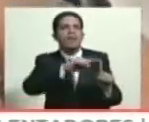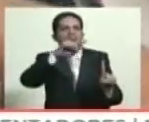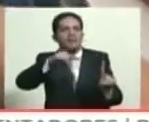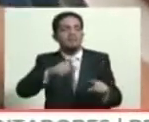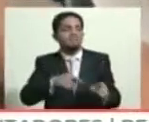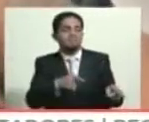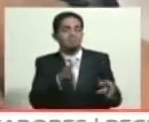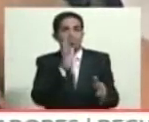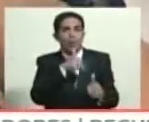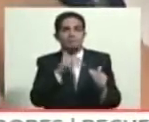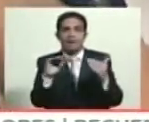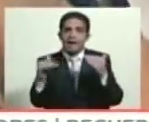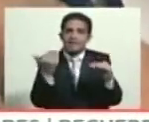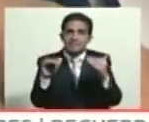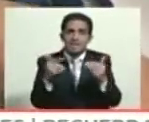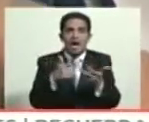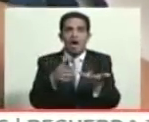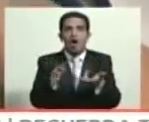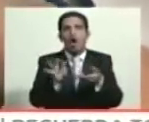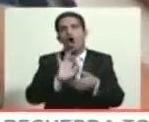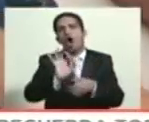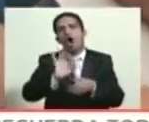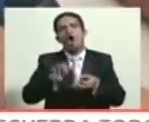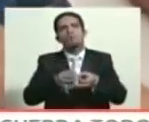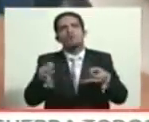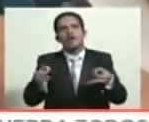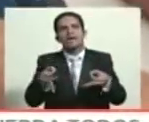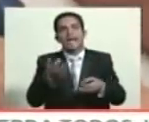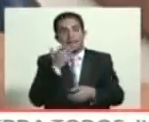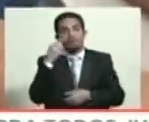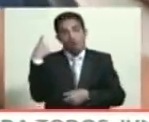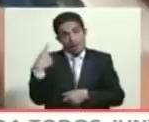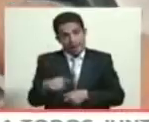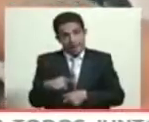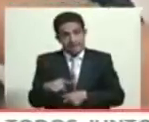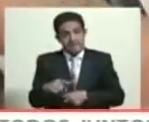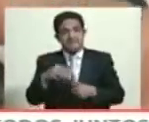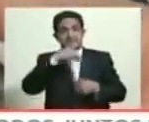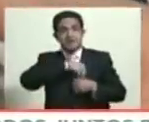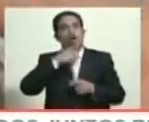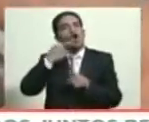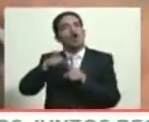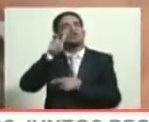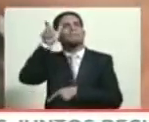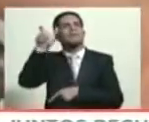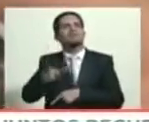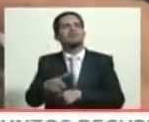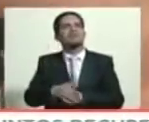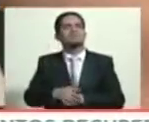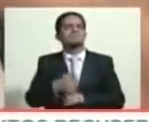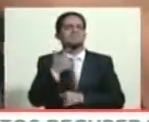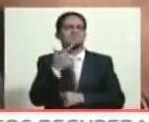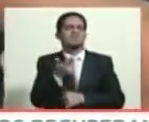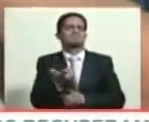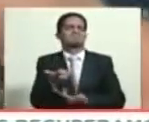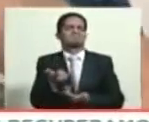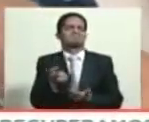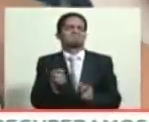moral, de condición, de consideración hasta otro ser humano, diría, no, eso va a